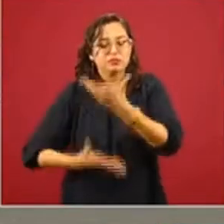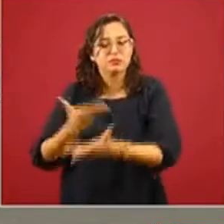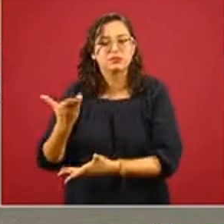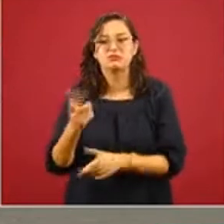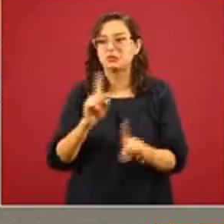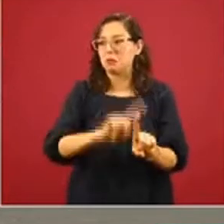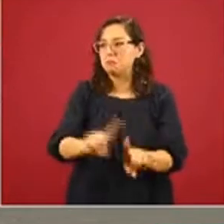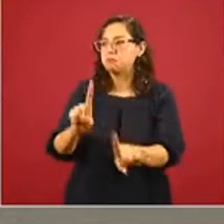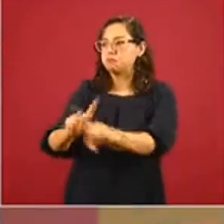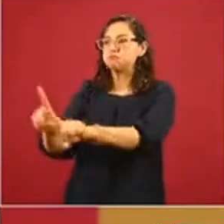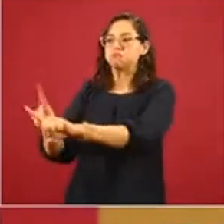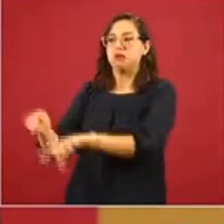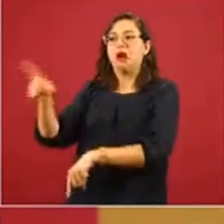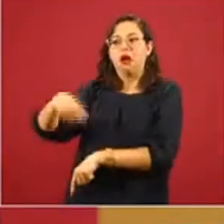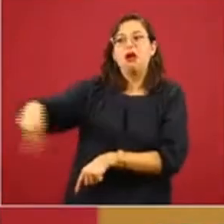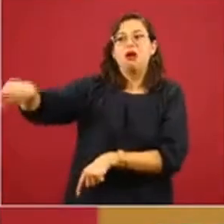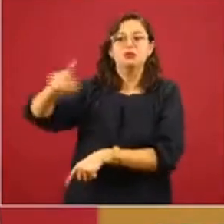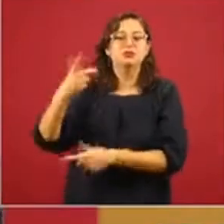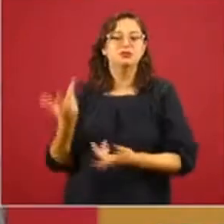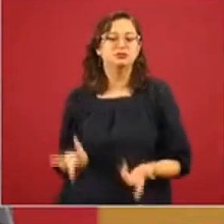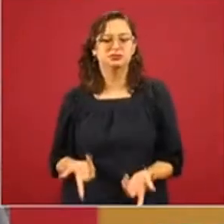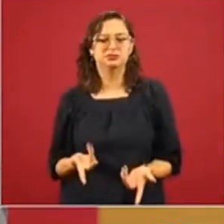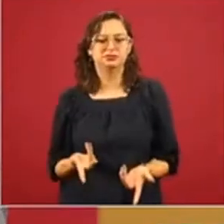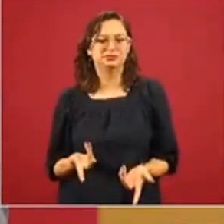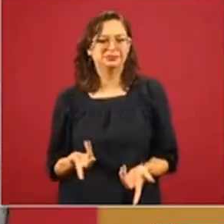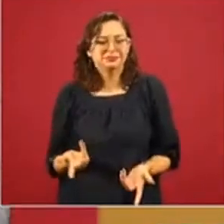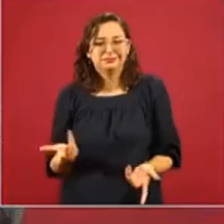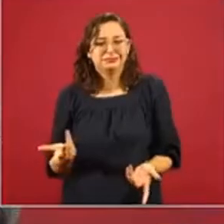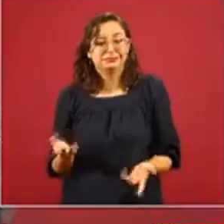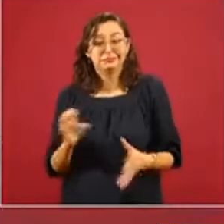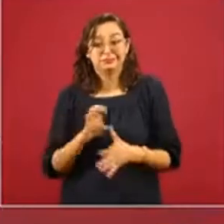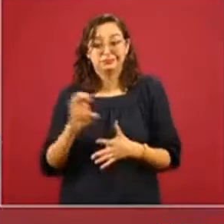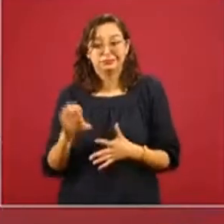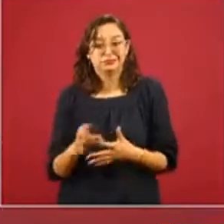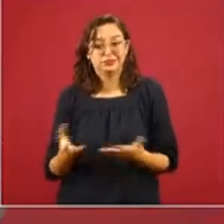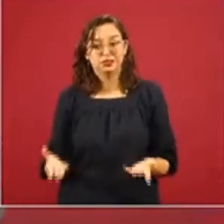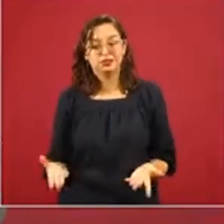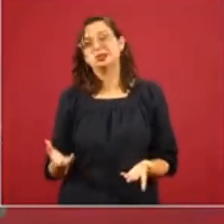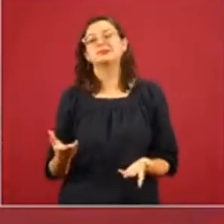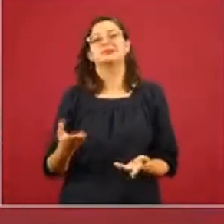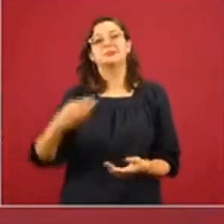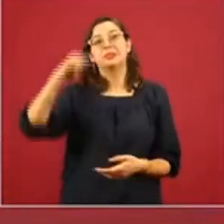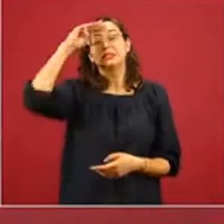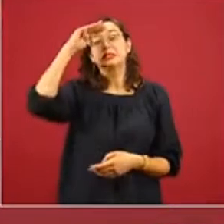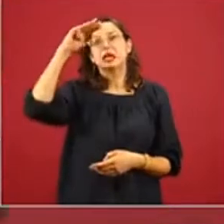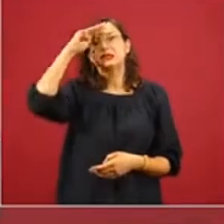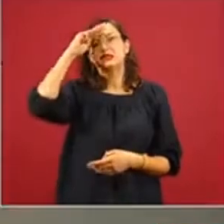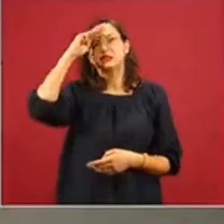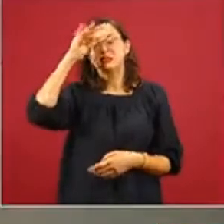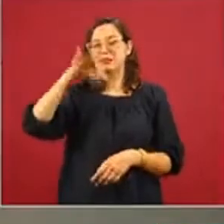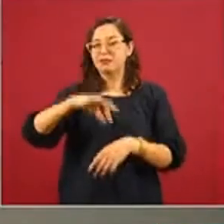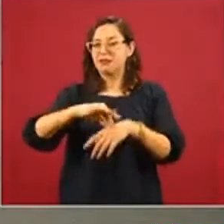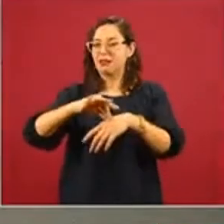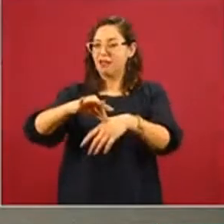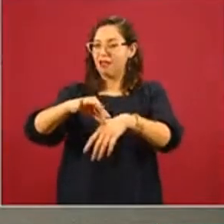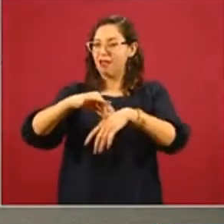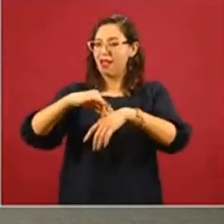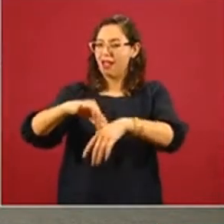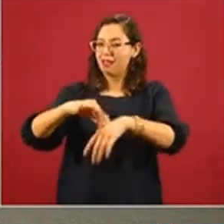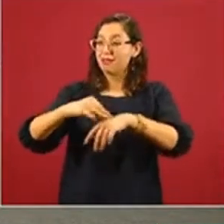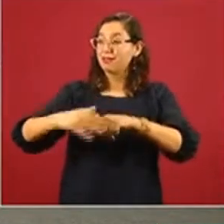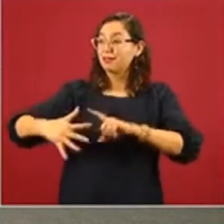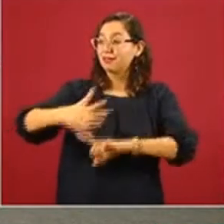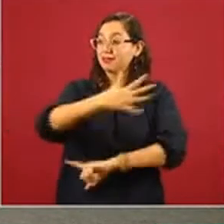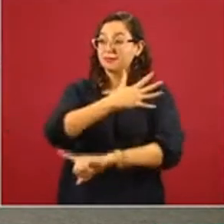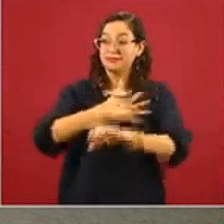servicios, etcétera, etcétera, etcétera. Entonces, hay que ver siempre en realidad el conjunto. Esta es la